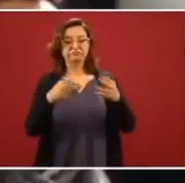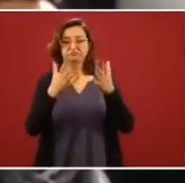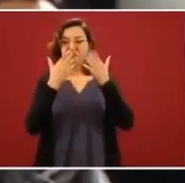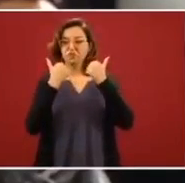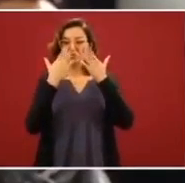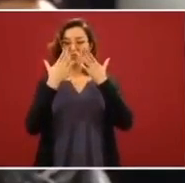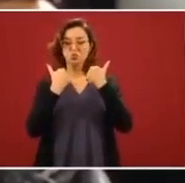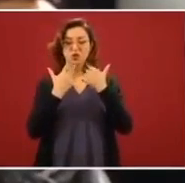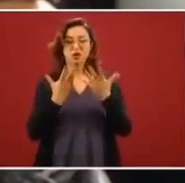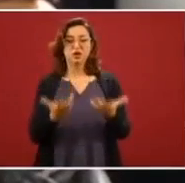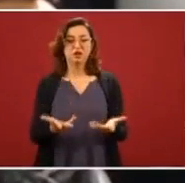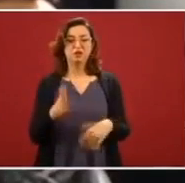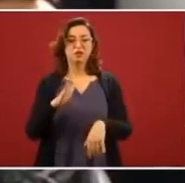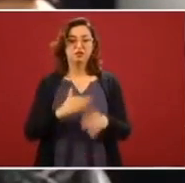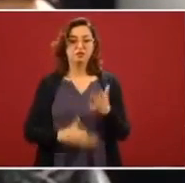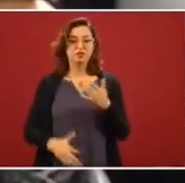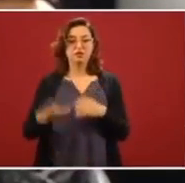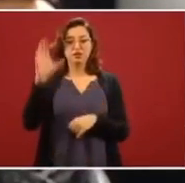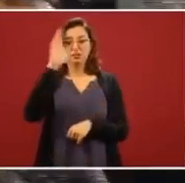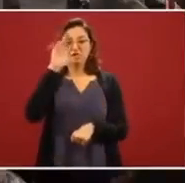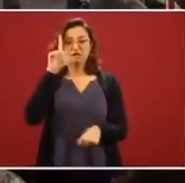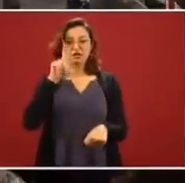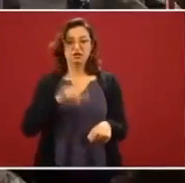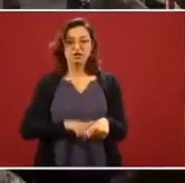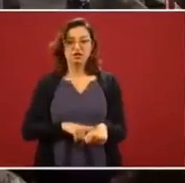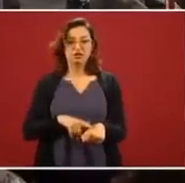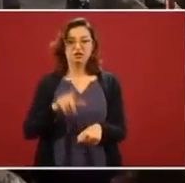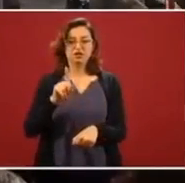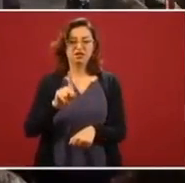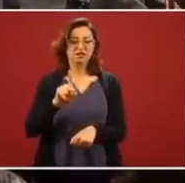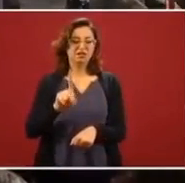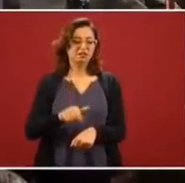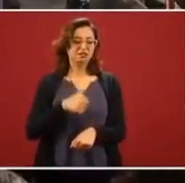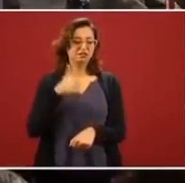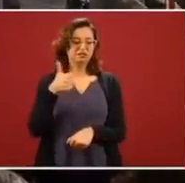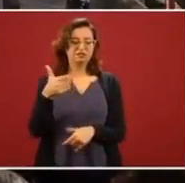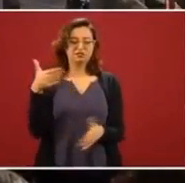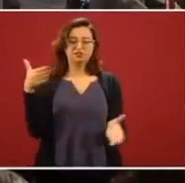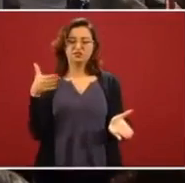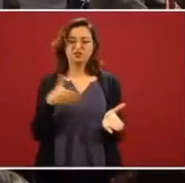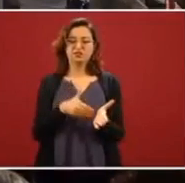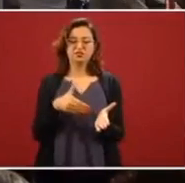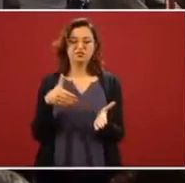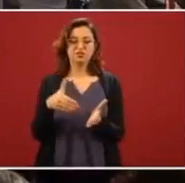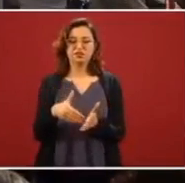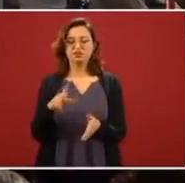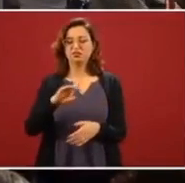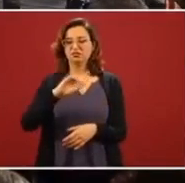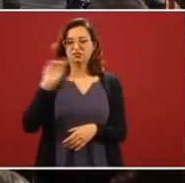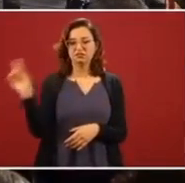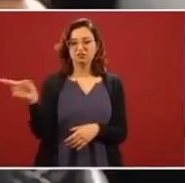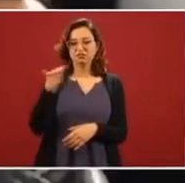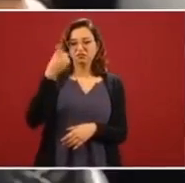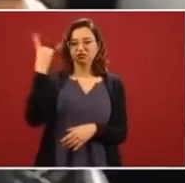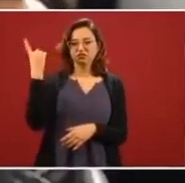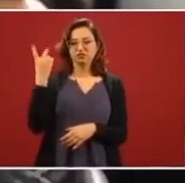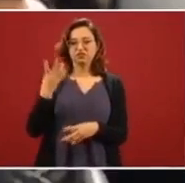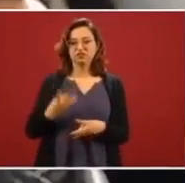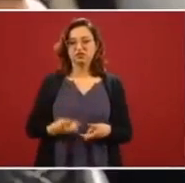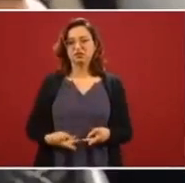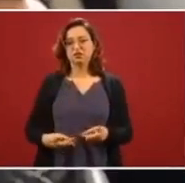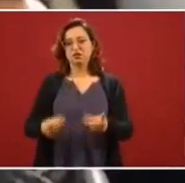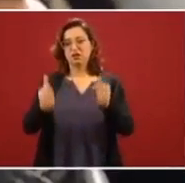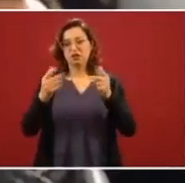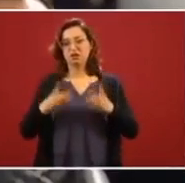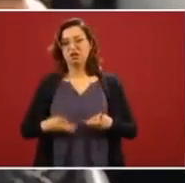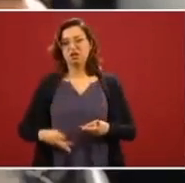los productos. 36 mil millones de dólares anuales se paga en el transporte de mercancías